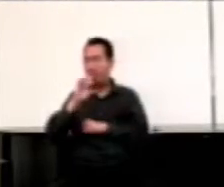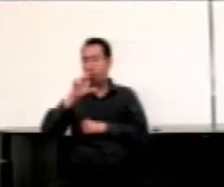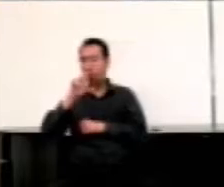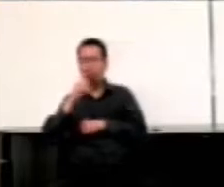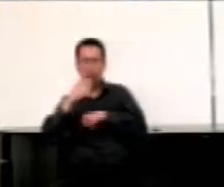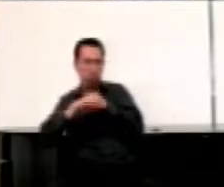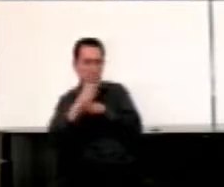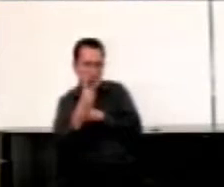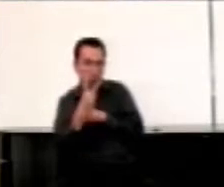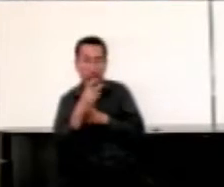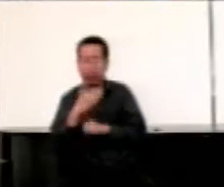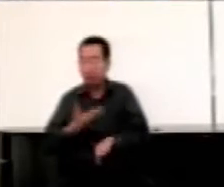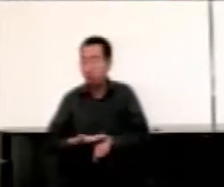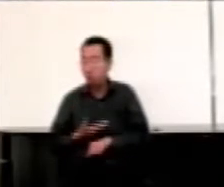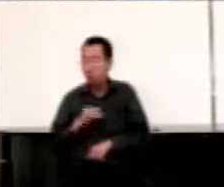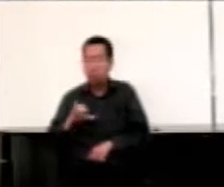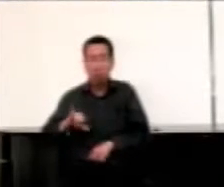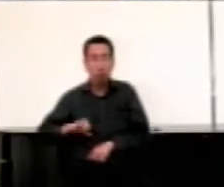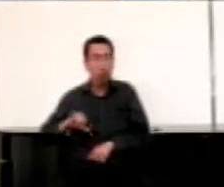definición de conceptos